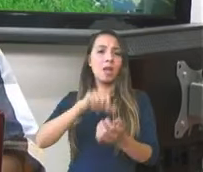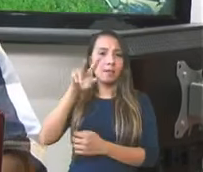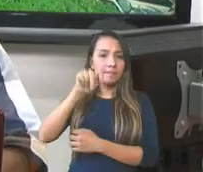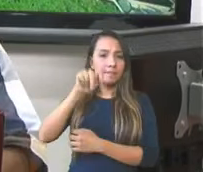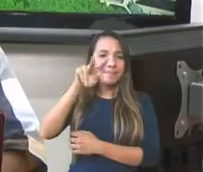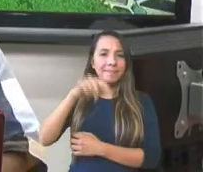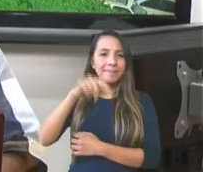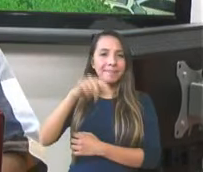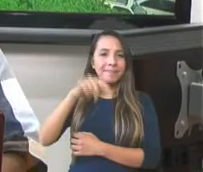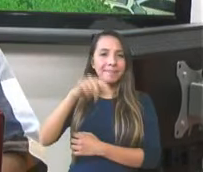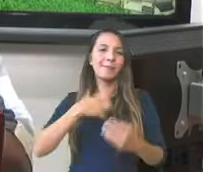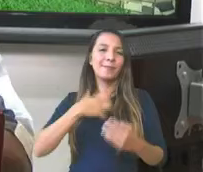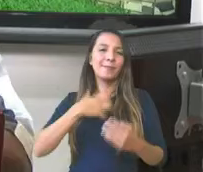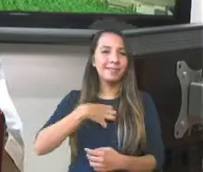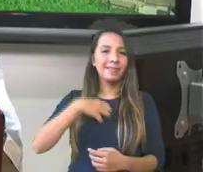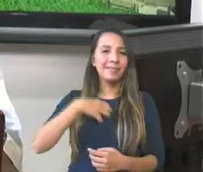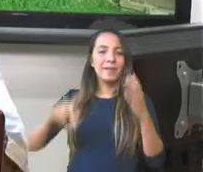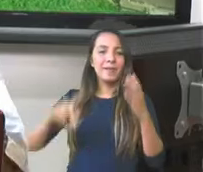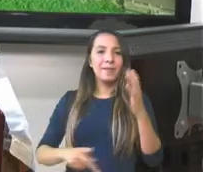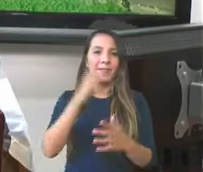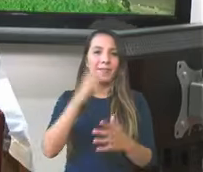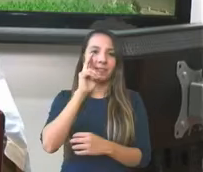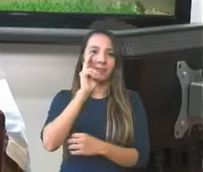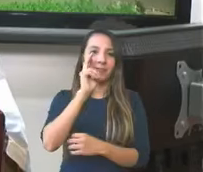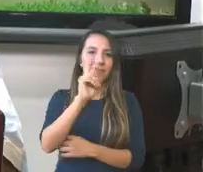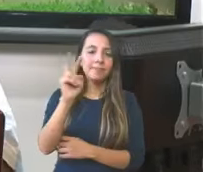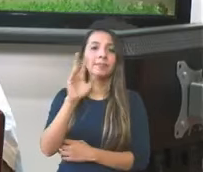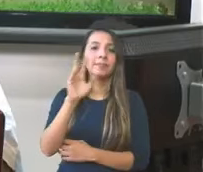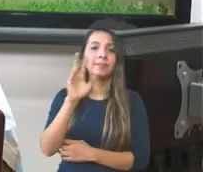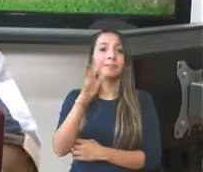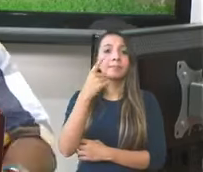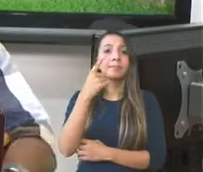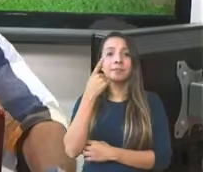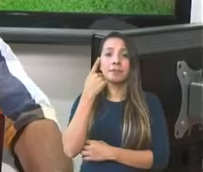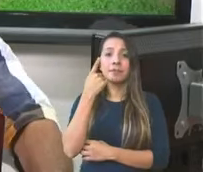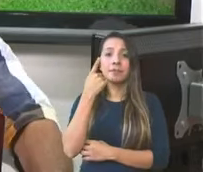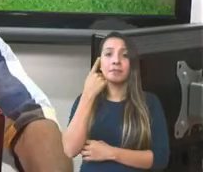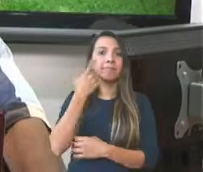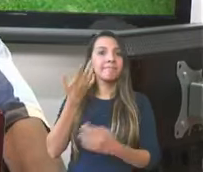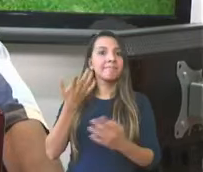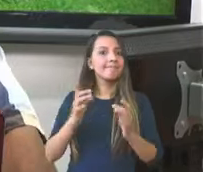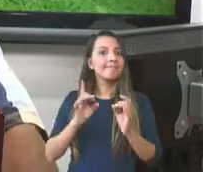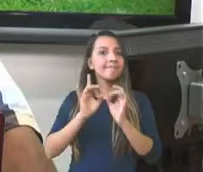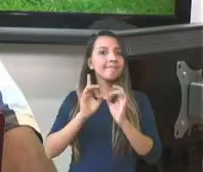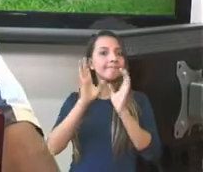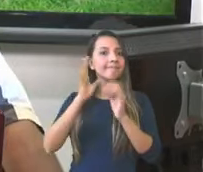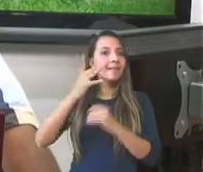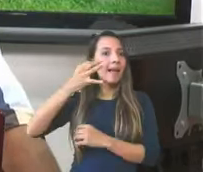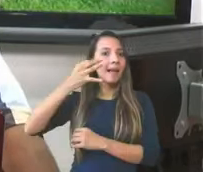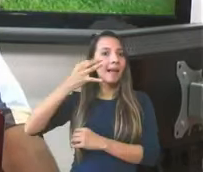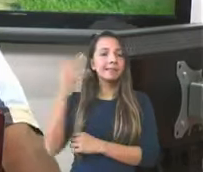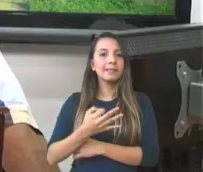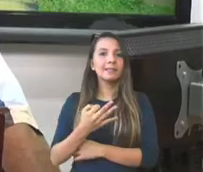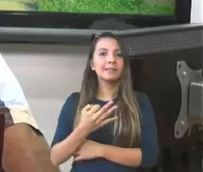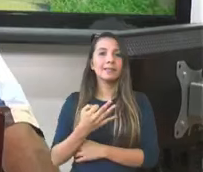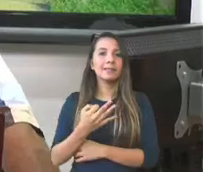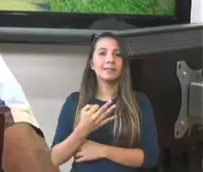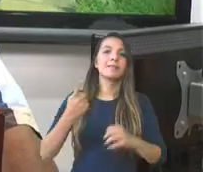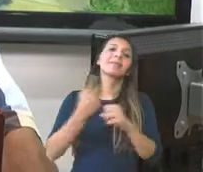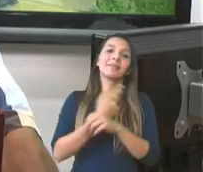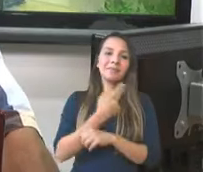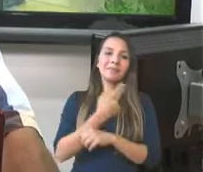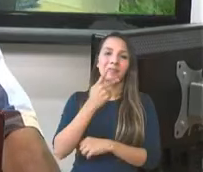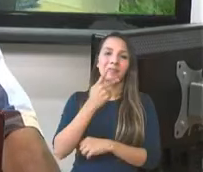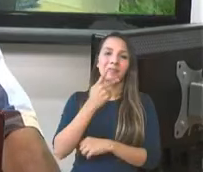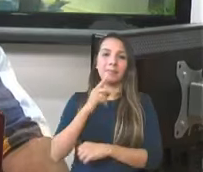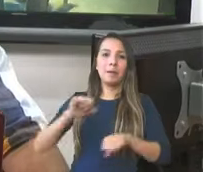pues contento, ya estamos de regreso y miren, lo que es la coincidencia con respecto a lo